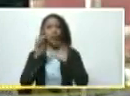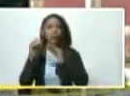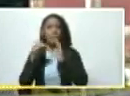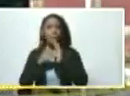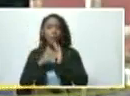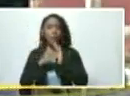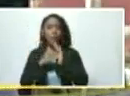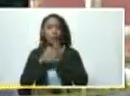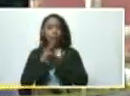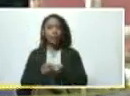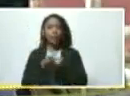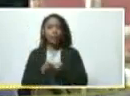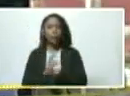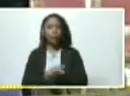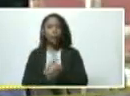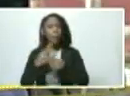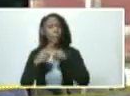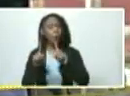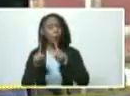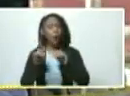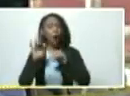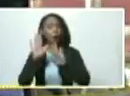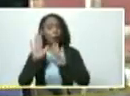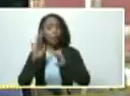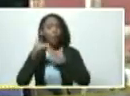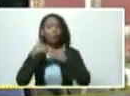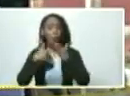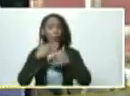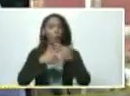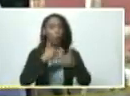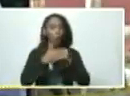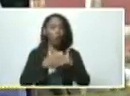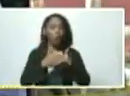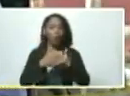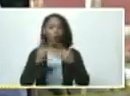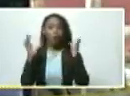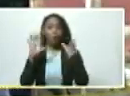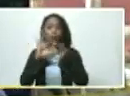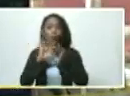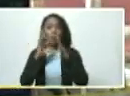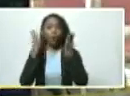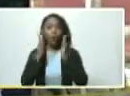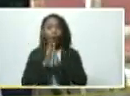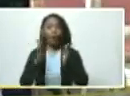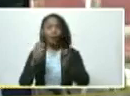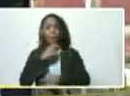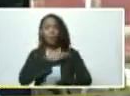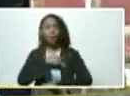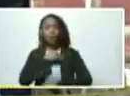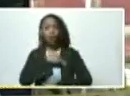900.000 toneladas, pero ahí vamos avanzando. Así que de la mano en la gran misión